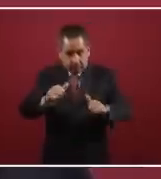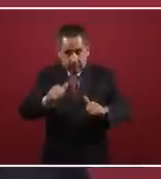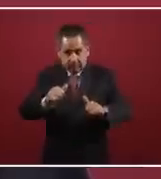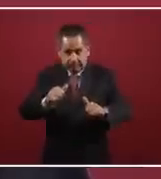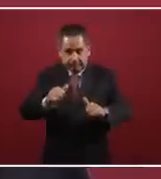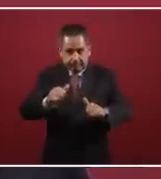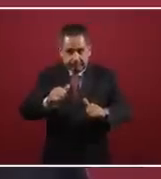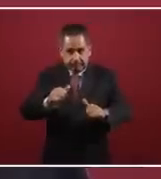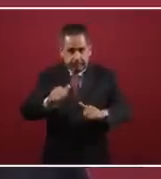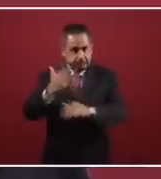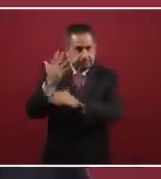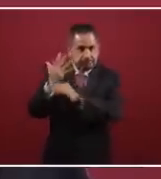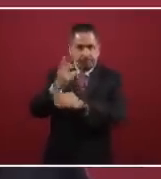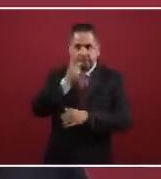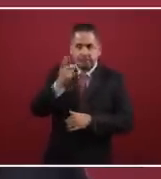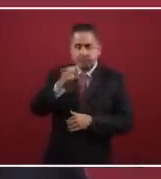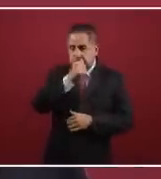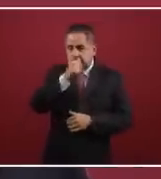lo que decía Juárez,